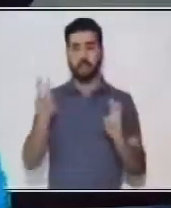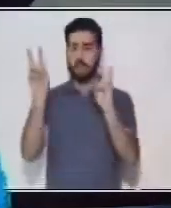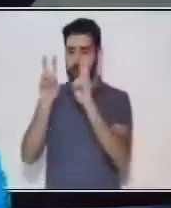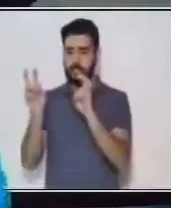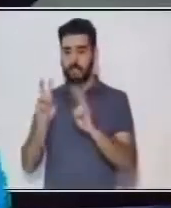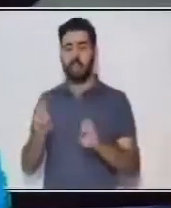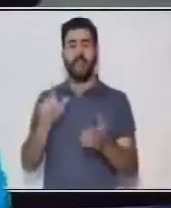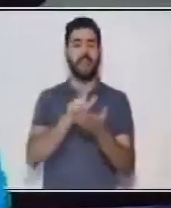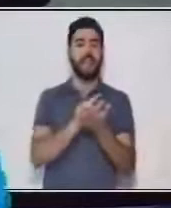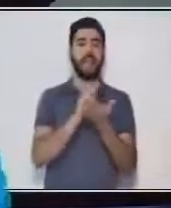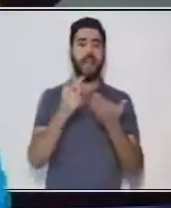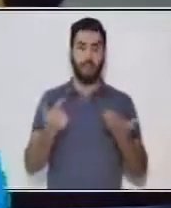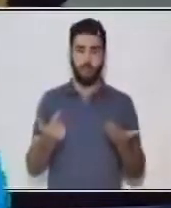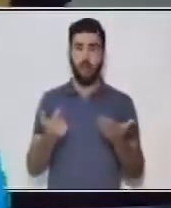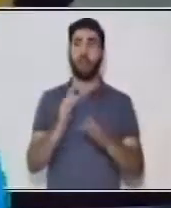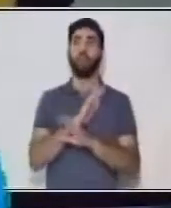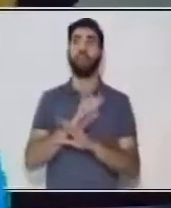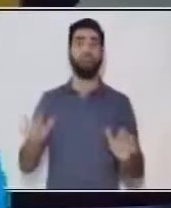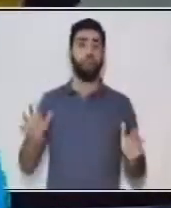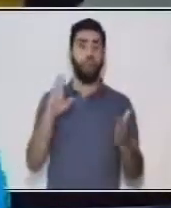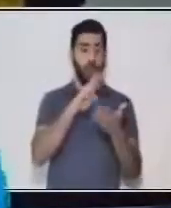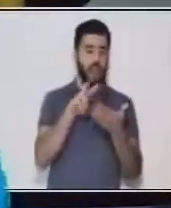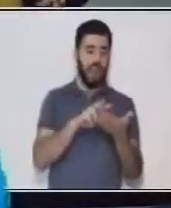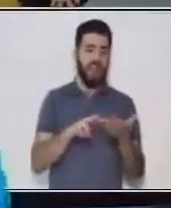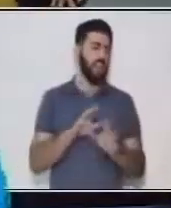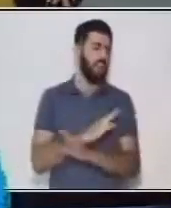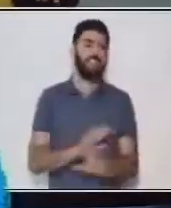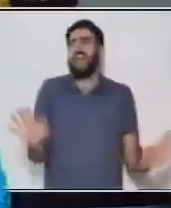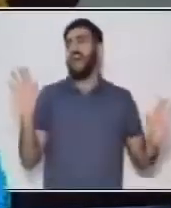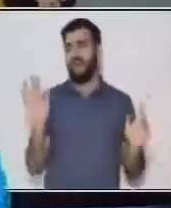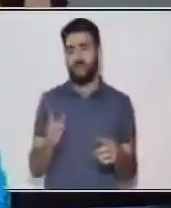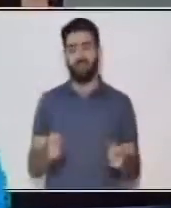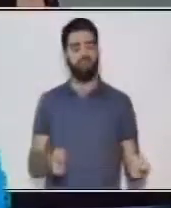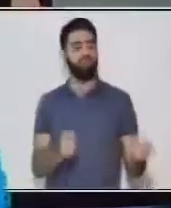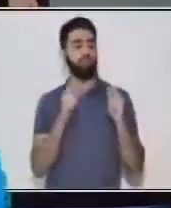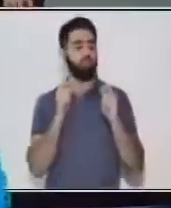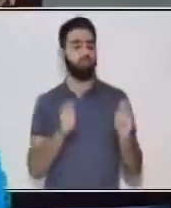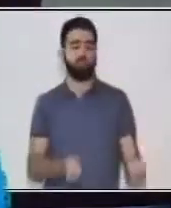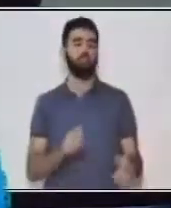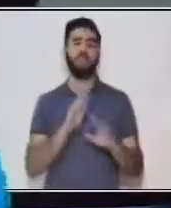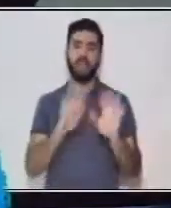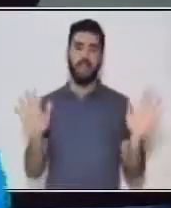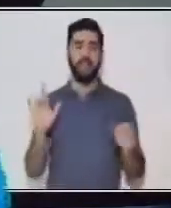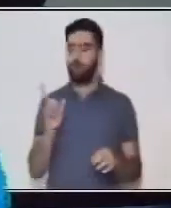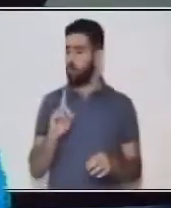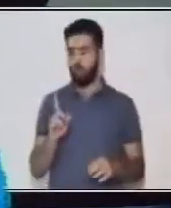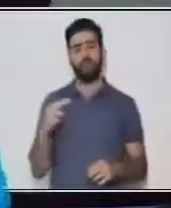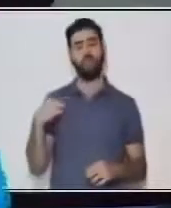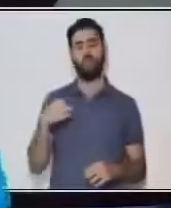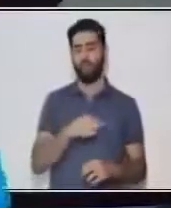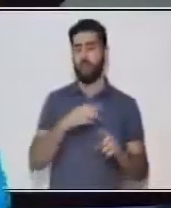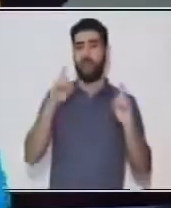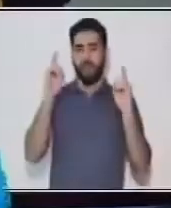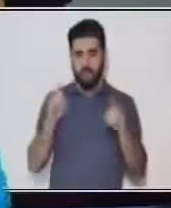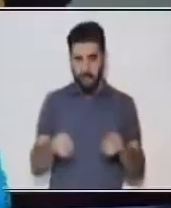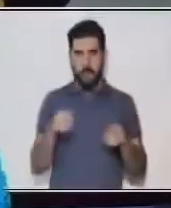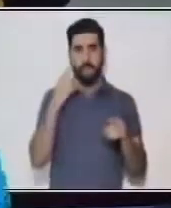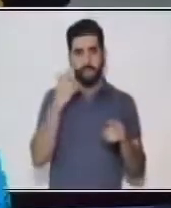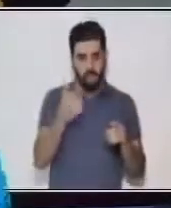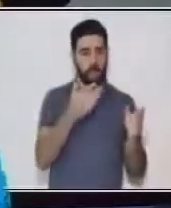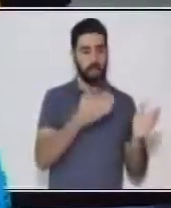que leemos. No es únicamente leer por leer, porque si leemos únicamente por leer, no estamos adquiriendo